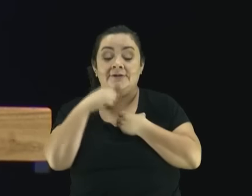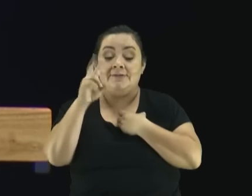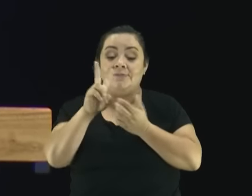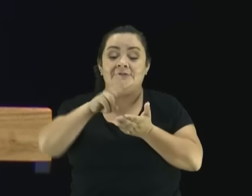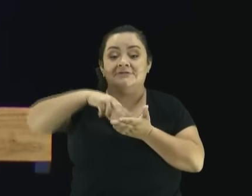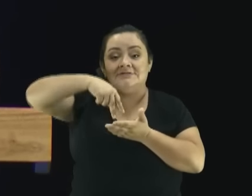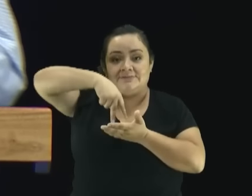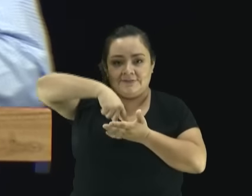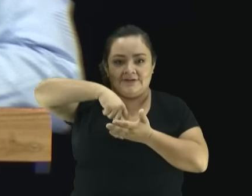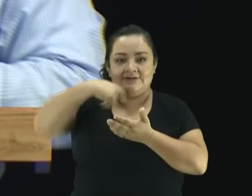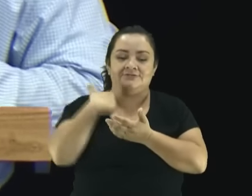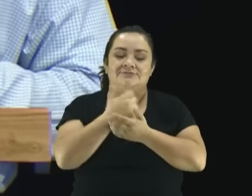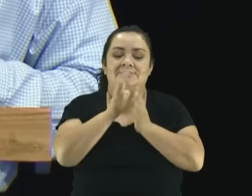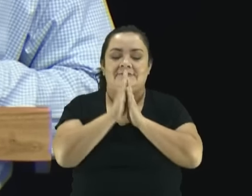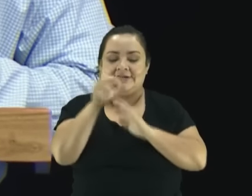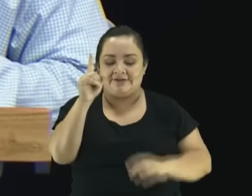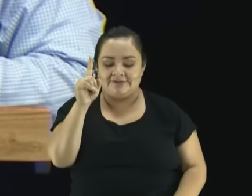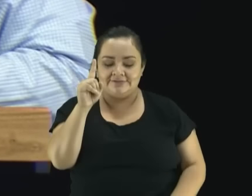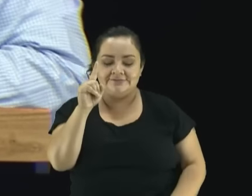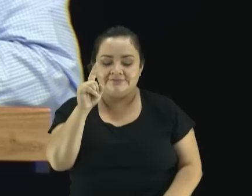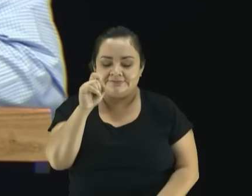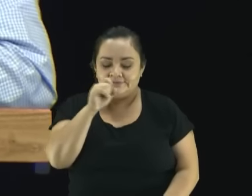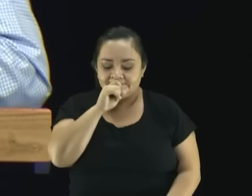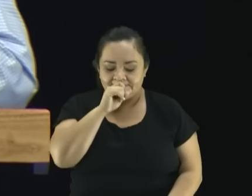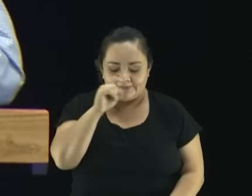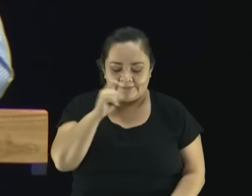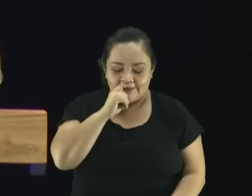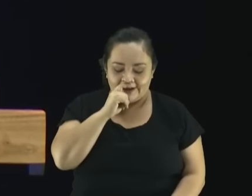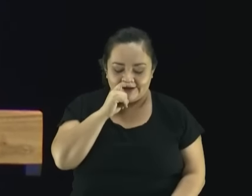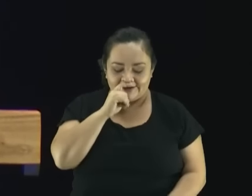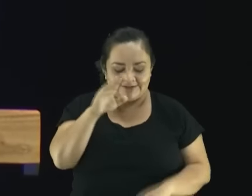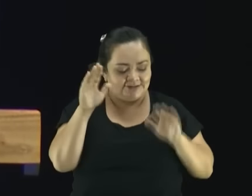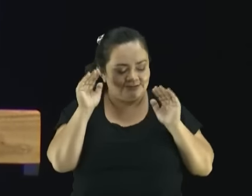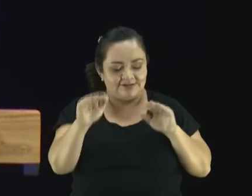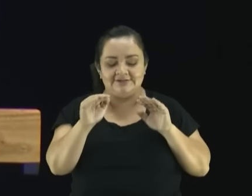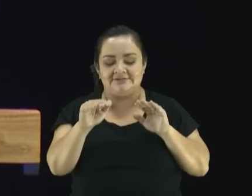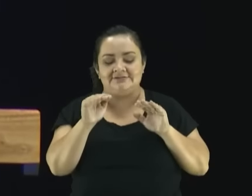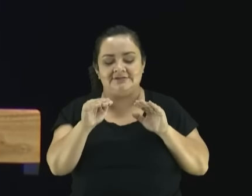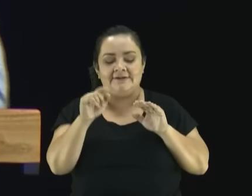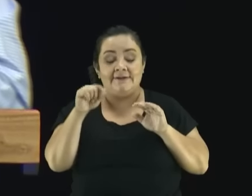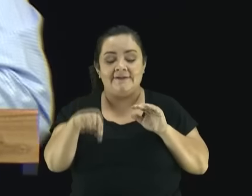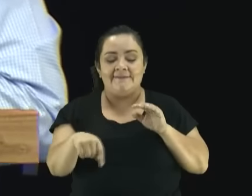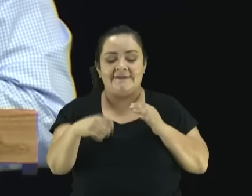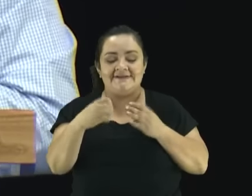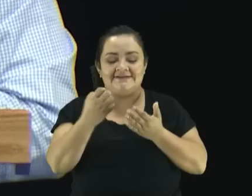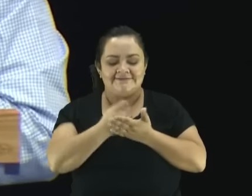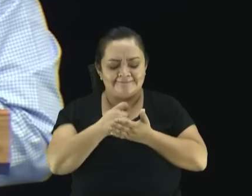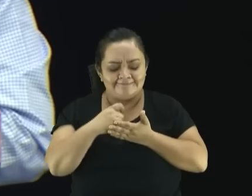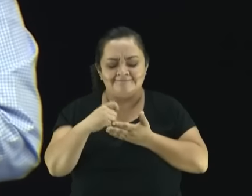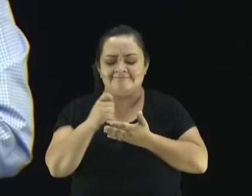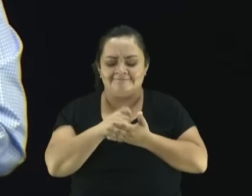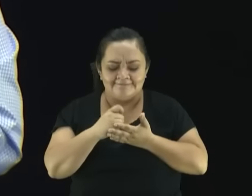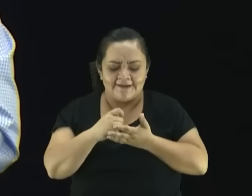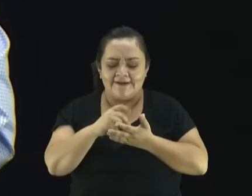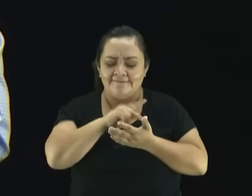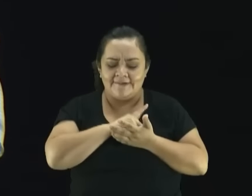de pie y vamos a acamar al señor padre te damos gracias por estas epístolas cartas